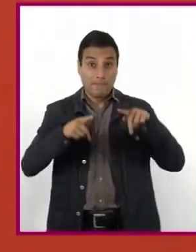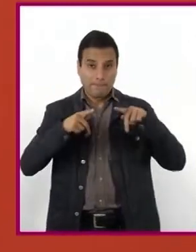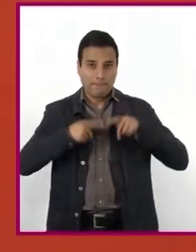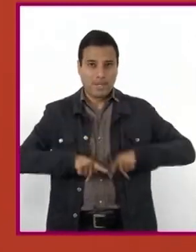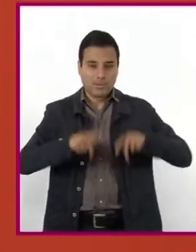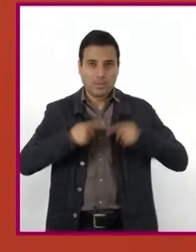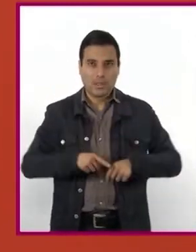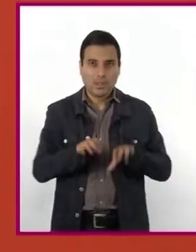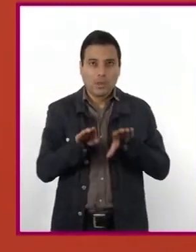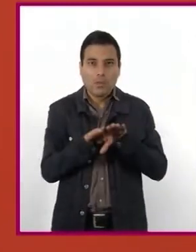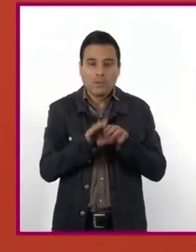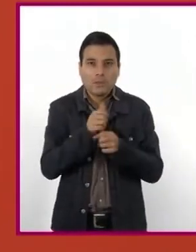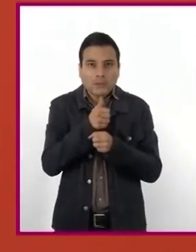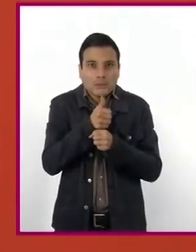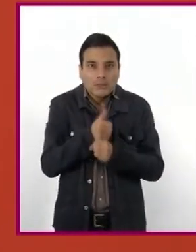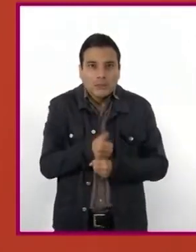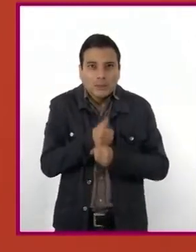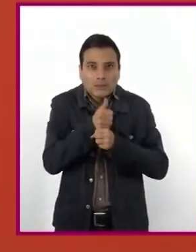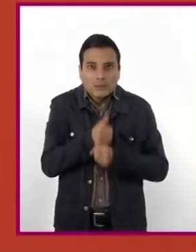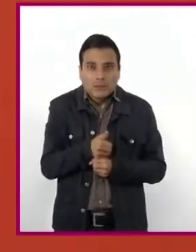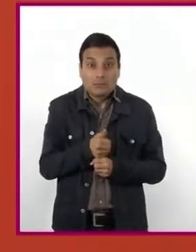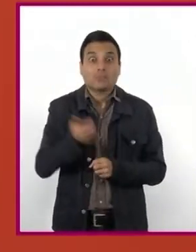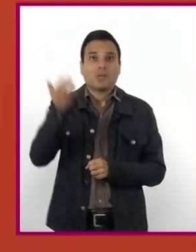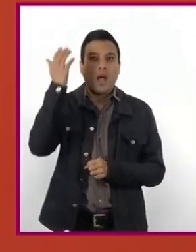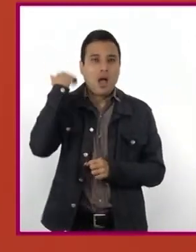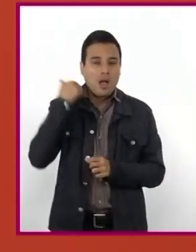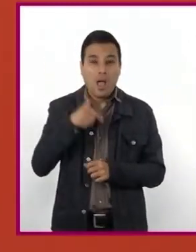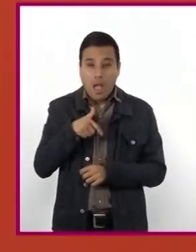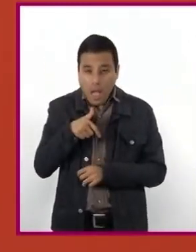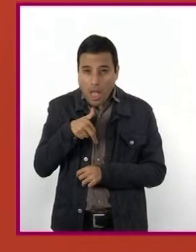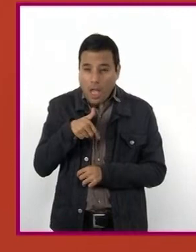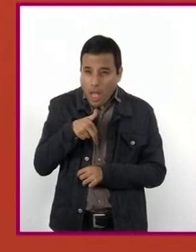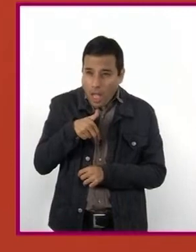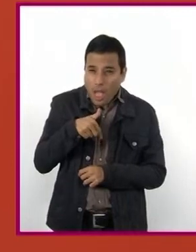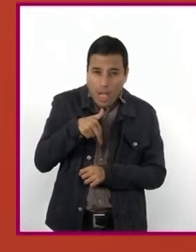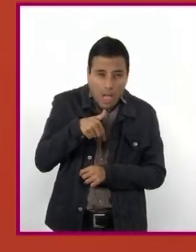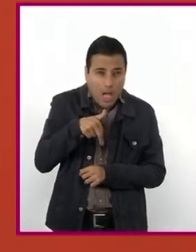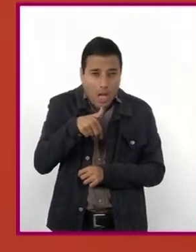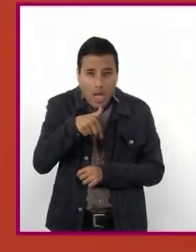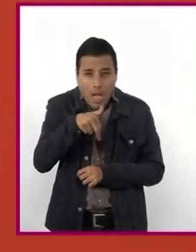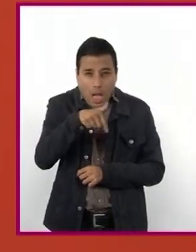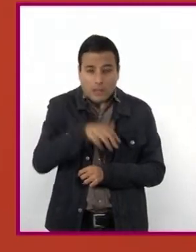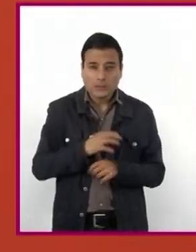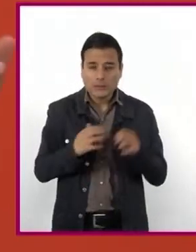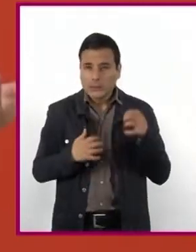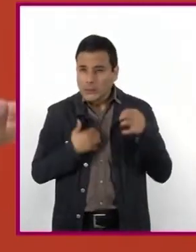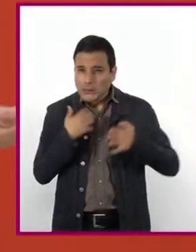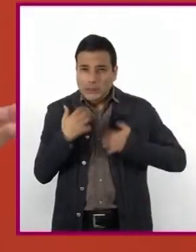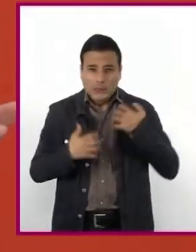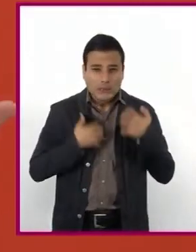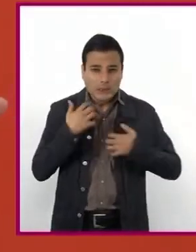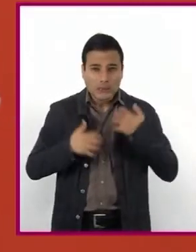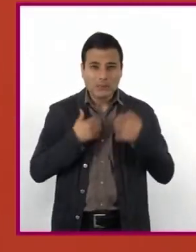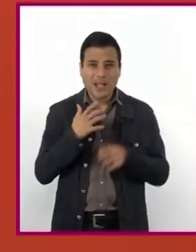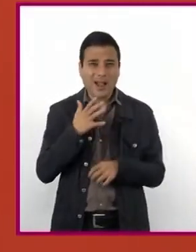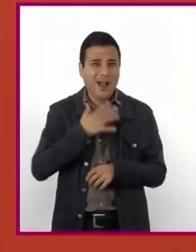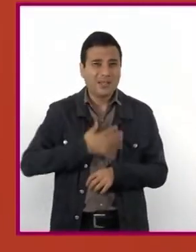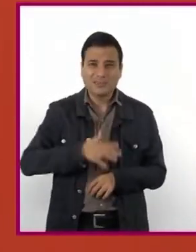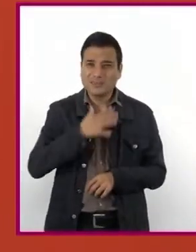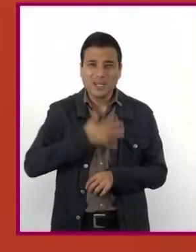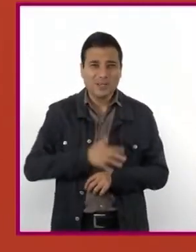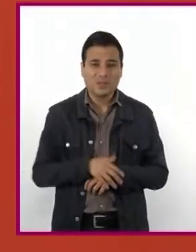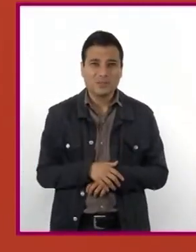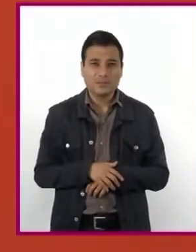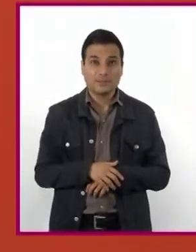momento complicado. Ha pasado por muchas situaciones durante el viaje. Está desesperado, cansado.